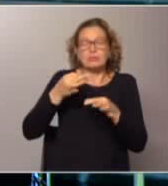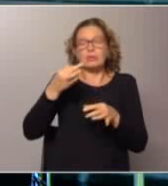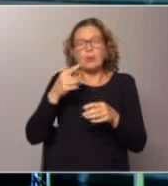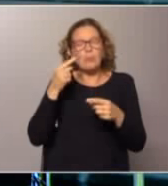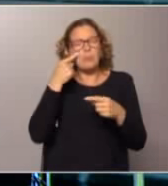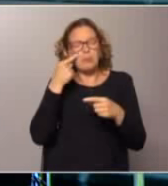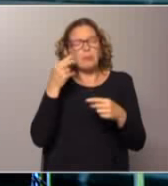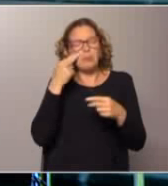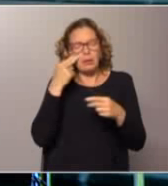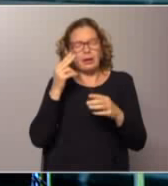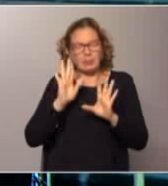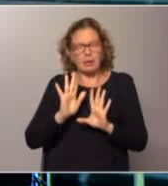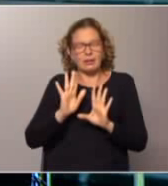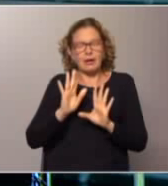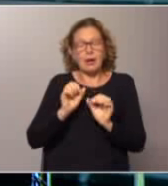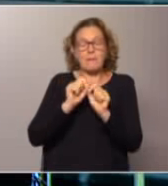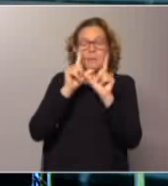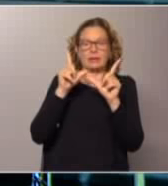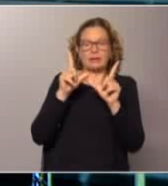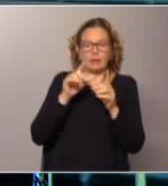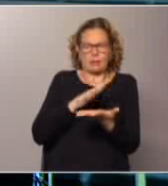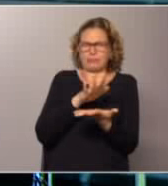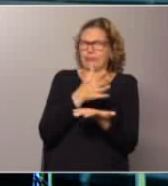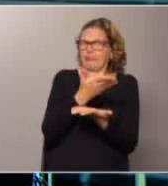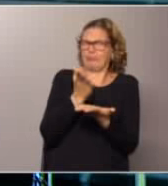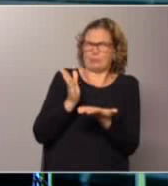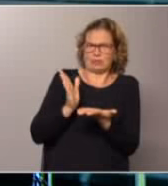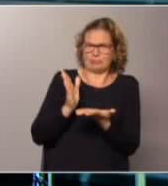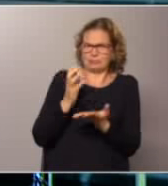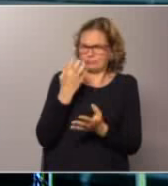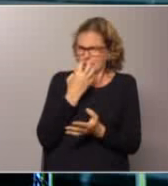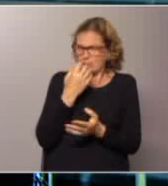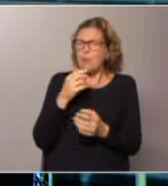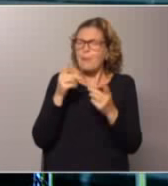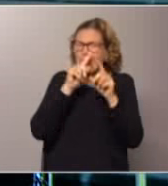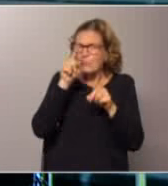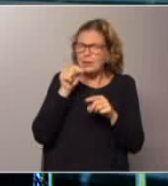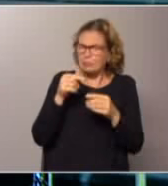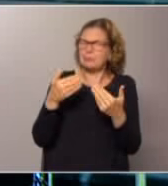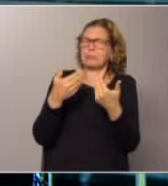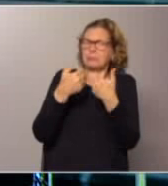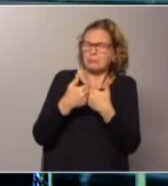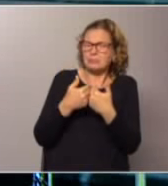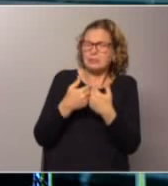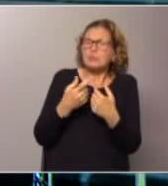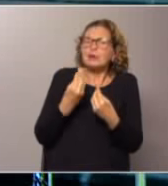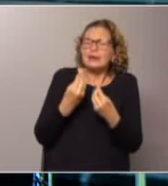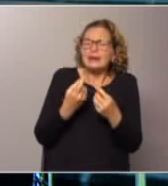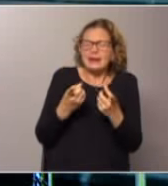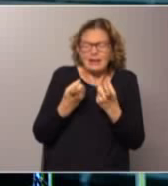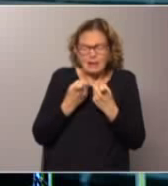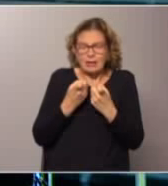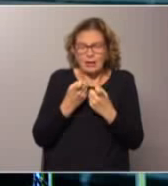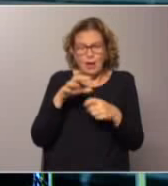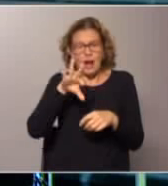aparecen como uno de los peores escenarios y aparece una gran pregunta porque es necesario elegir entre los menos